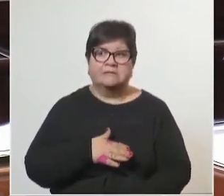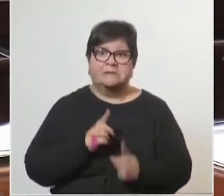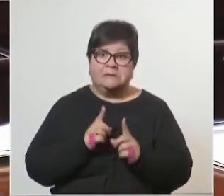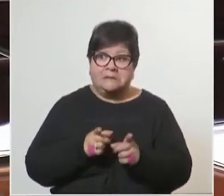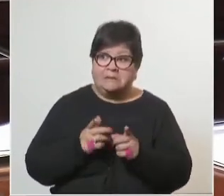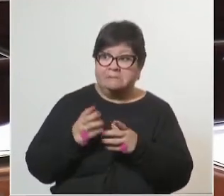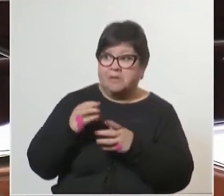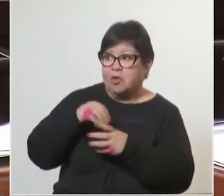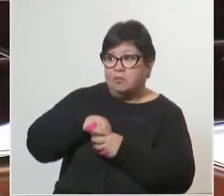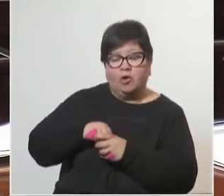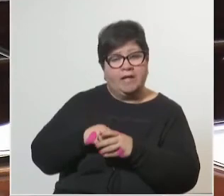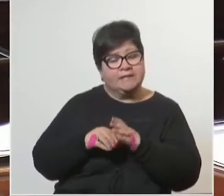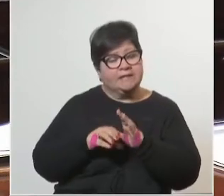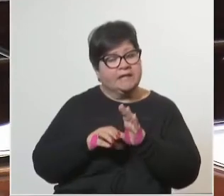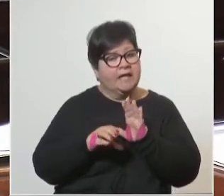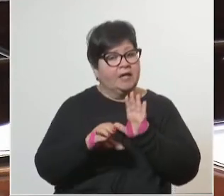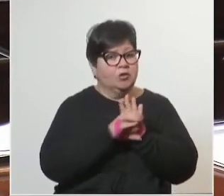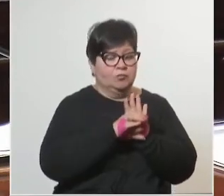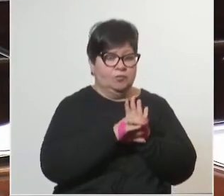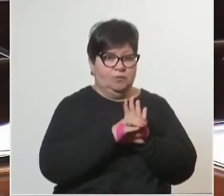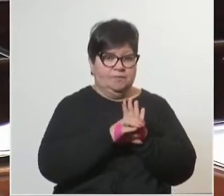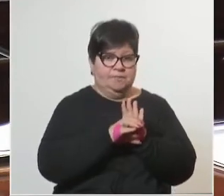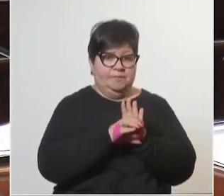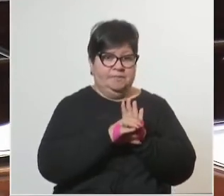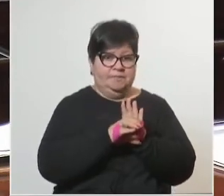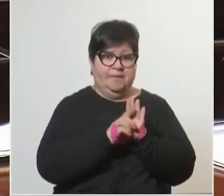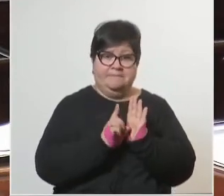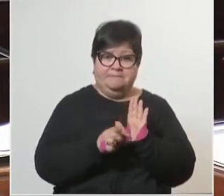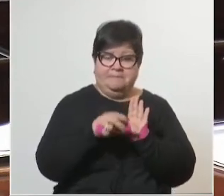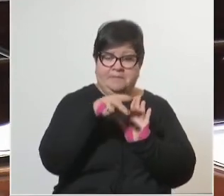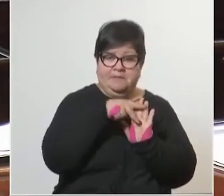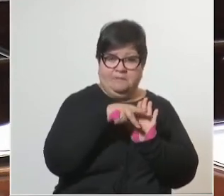texto constitucional de estas normas.